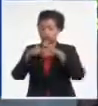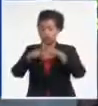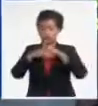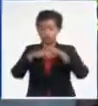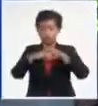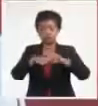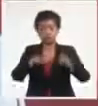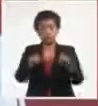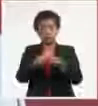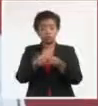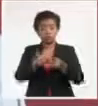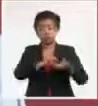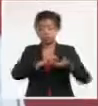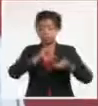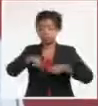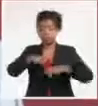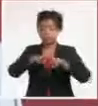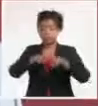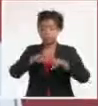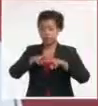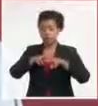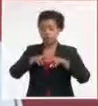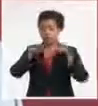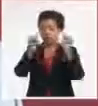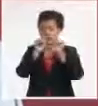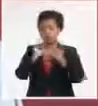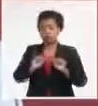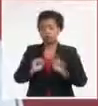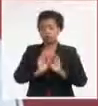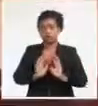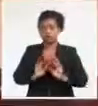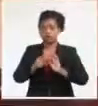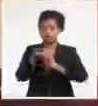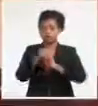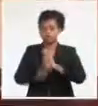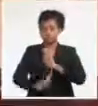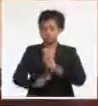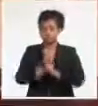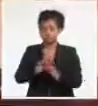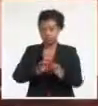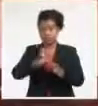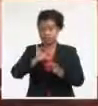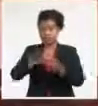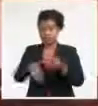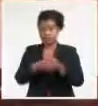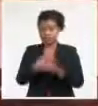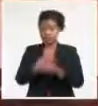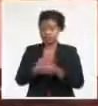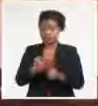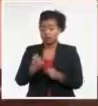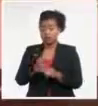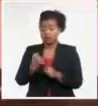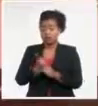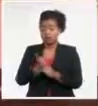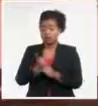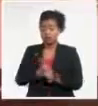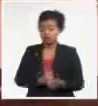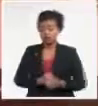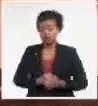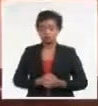sus homólogos de la capital el sistema eléctrico en 6 días de intensas labores. Queridos